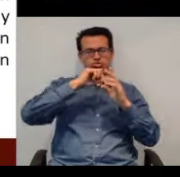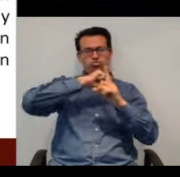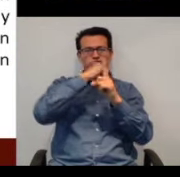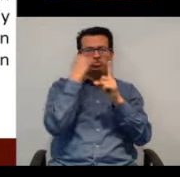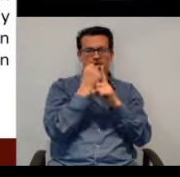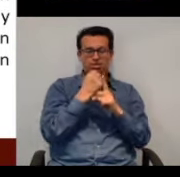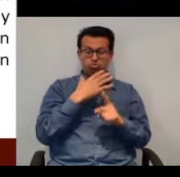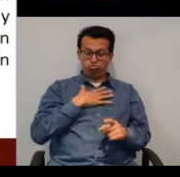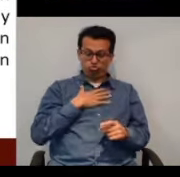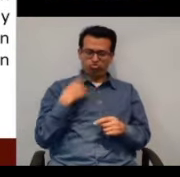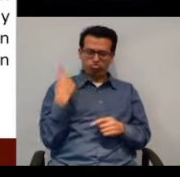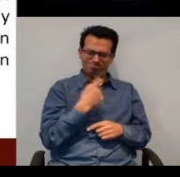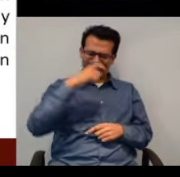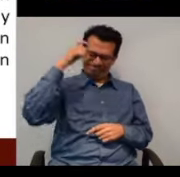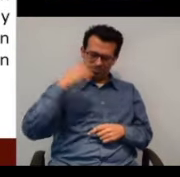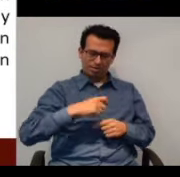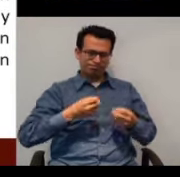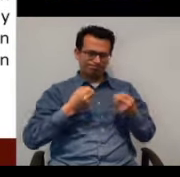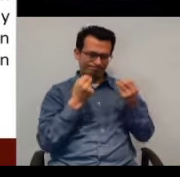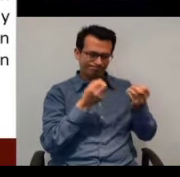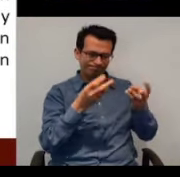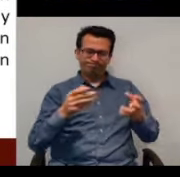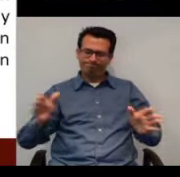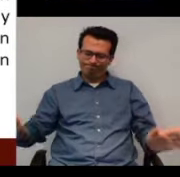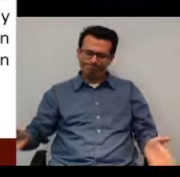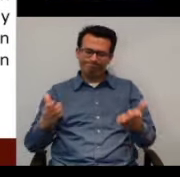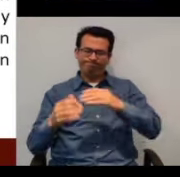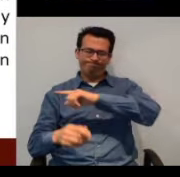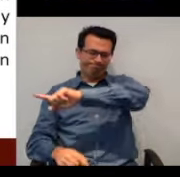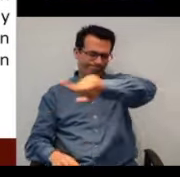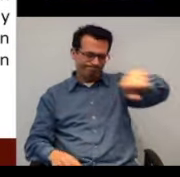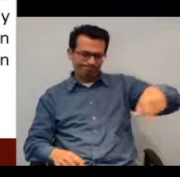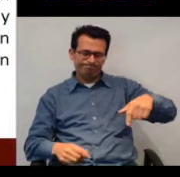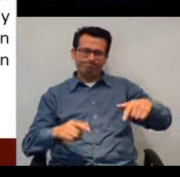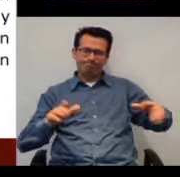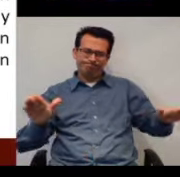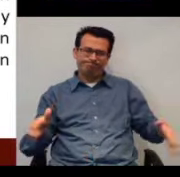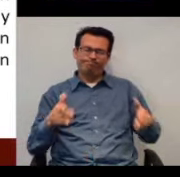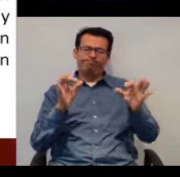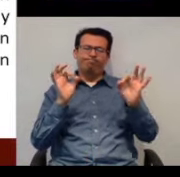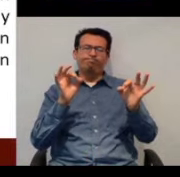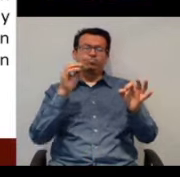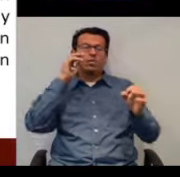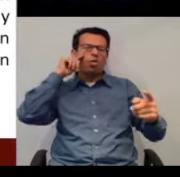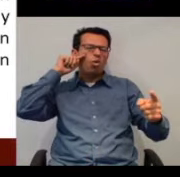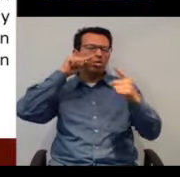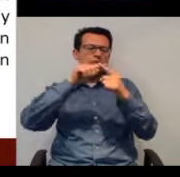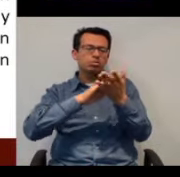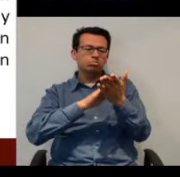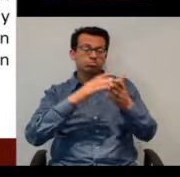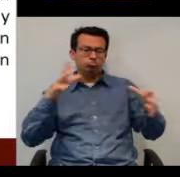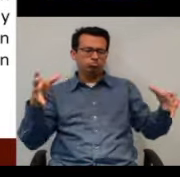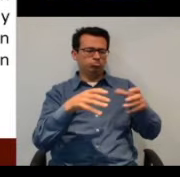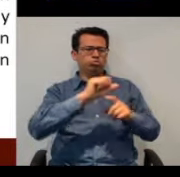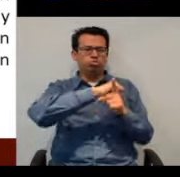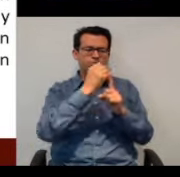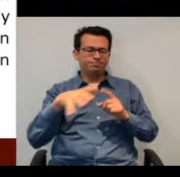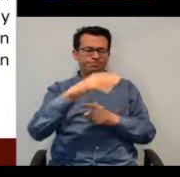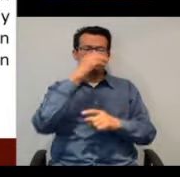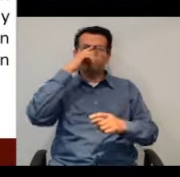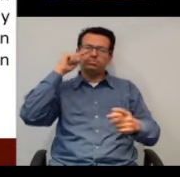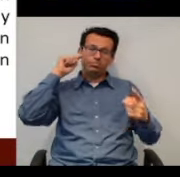y tenemos la responsabilidad de promover las acciones necesarias que nos permitan poder llegar a la búsqueda de sociedades incluyentes.